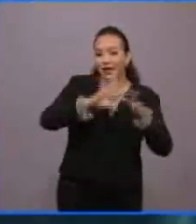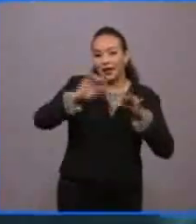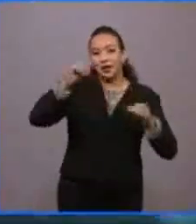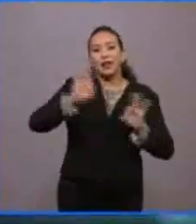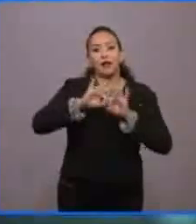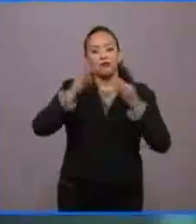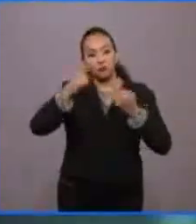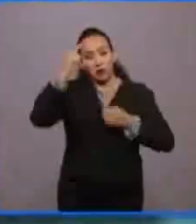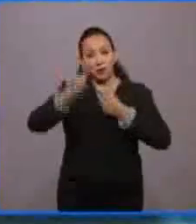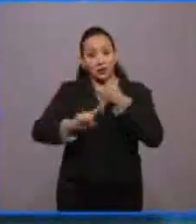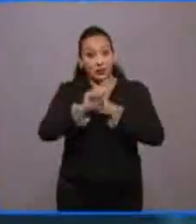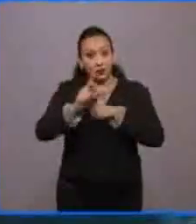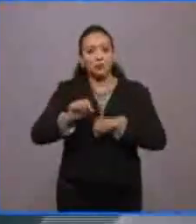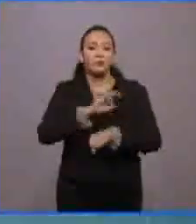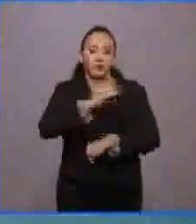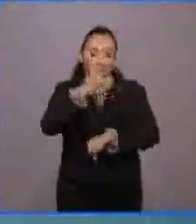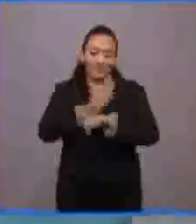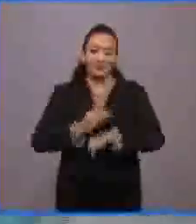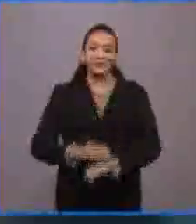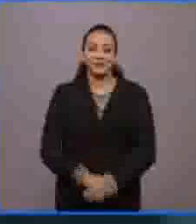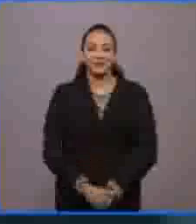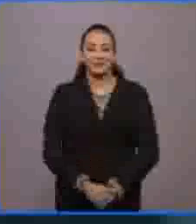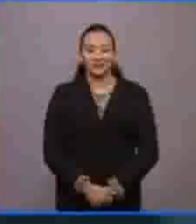alternativos de solución de controversias.